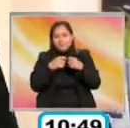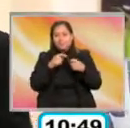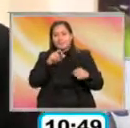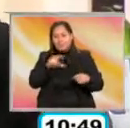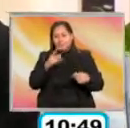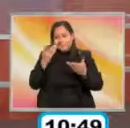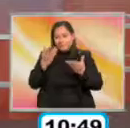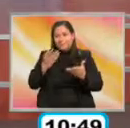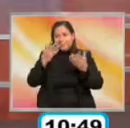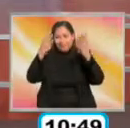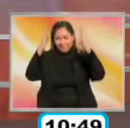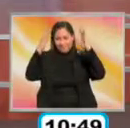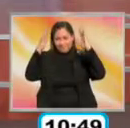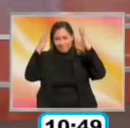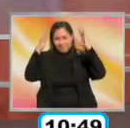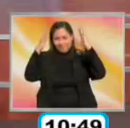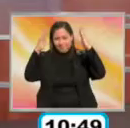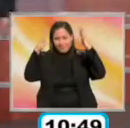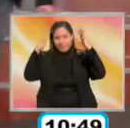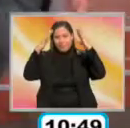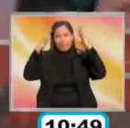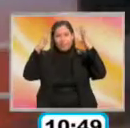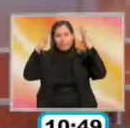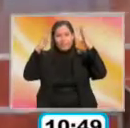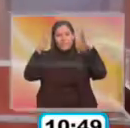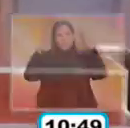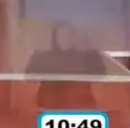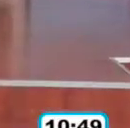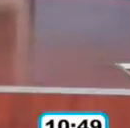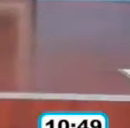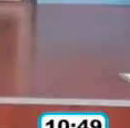está con nosotros en Tus Ciudades. ¡Aplauso!